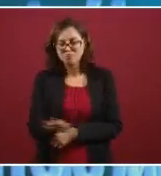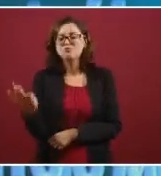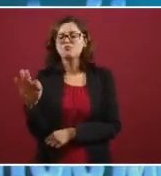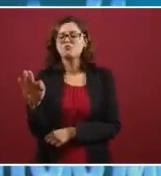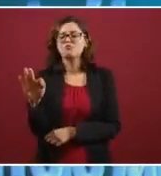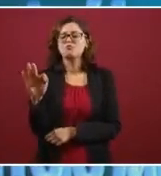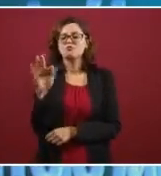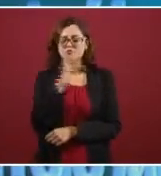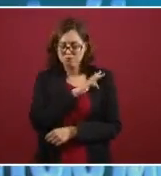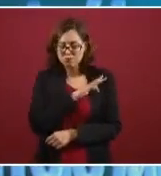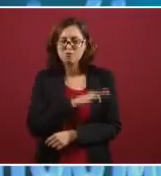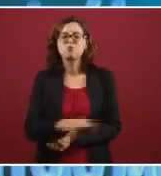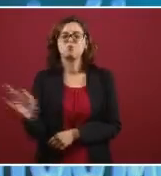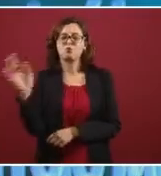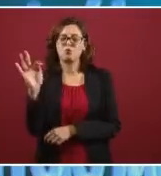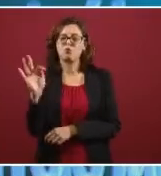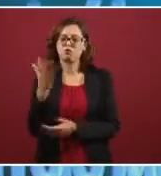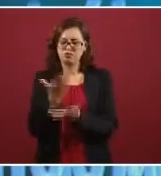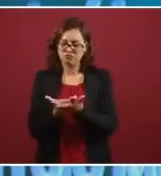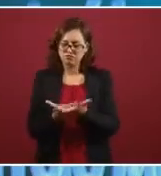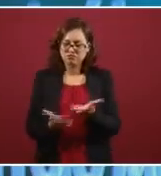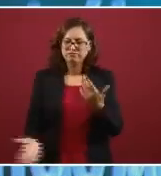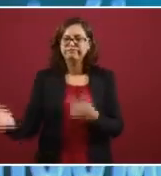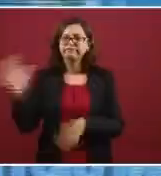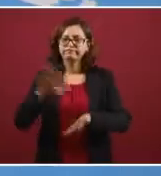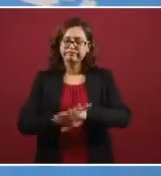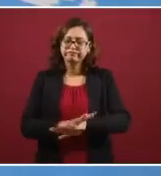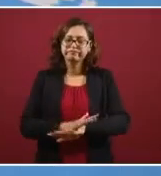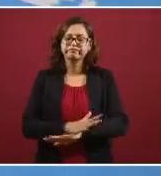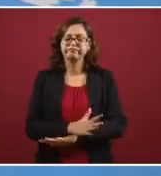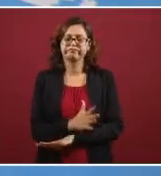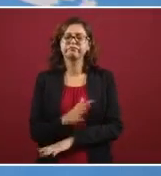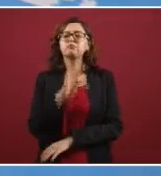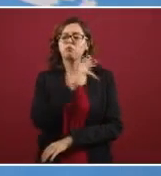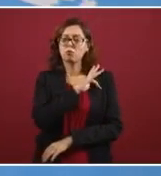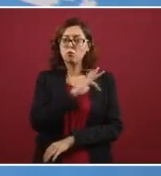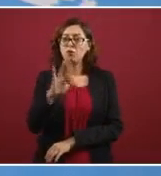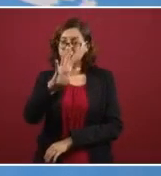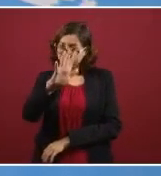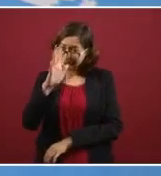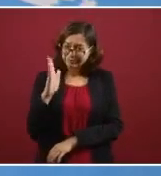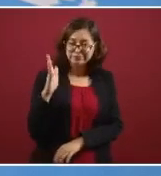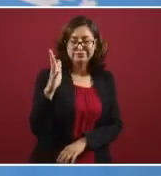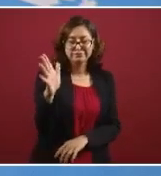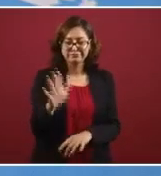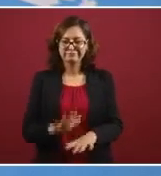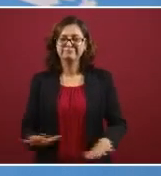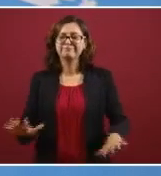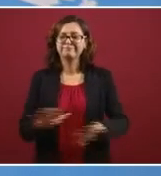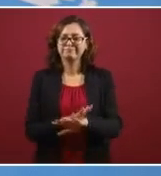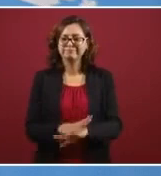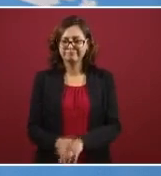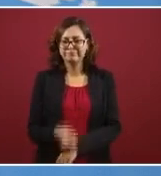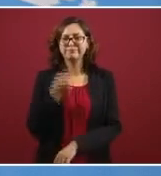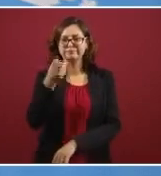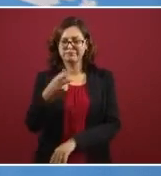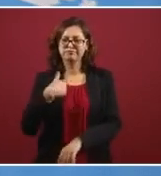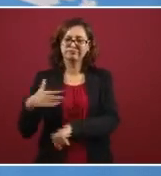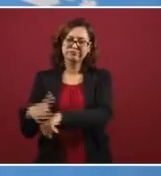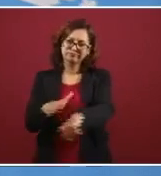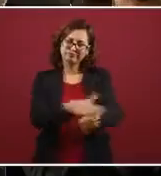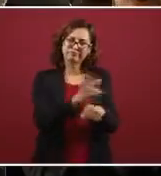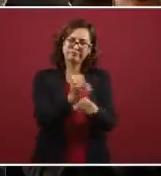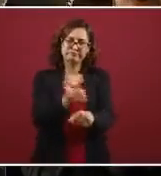que podemos cambiar el presente, que podemos cambiar el futuro. Y eso es a lo que yo los convoco.